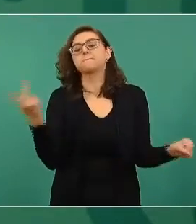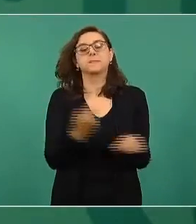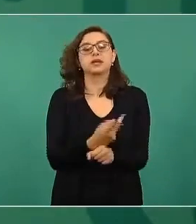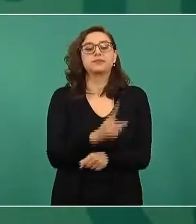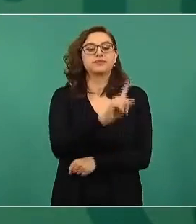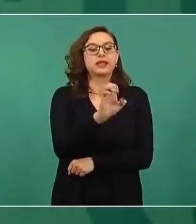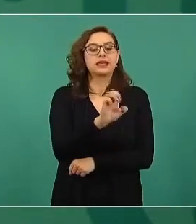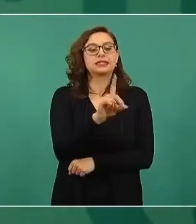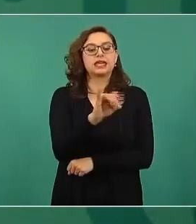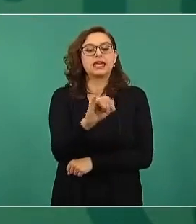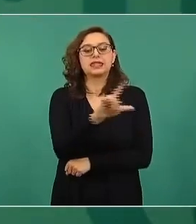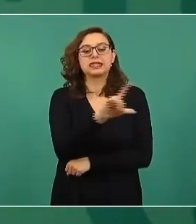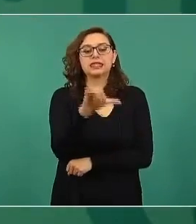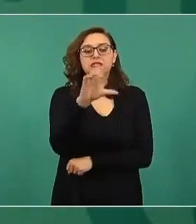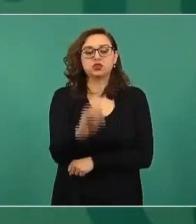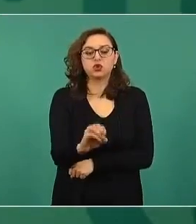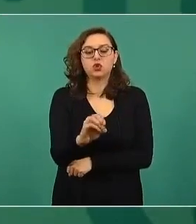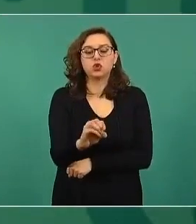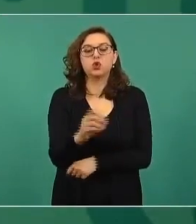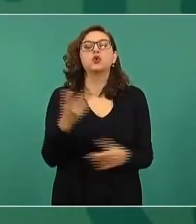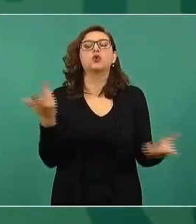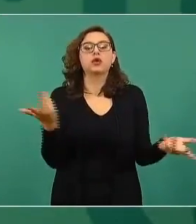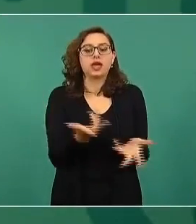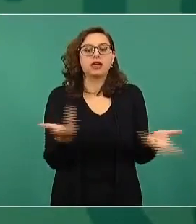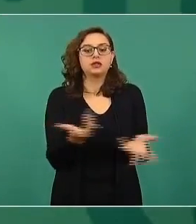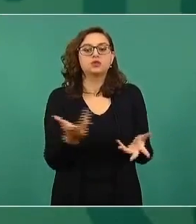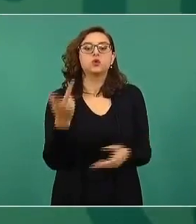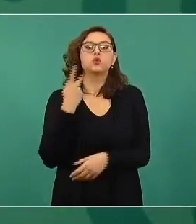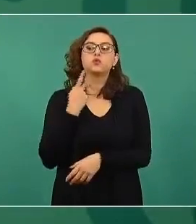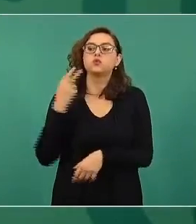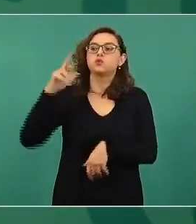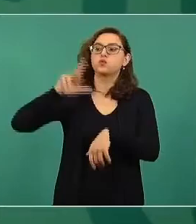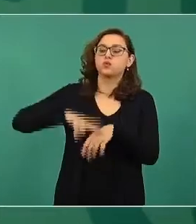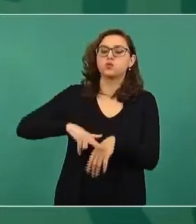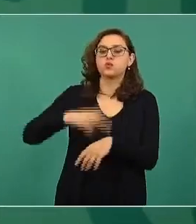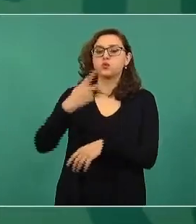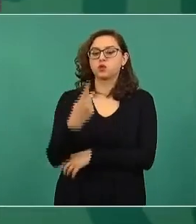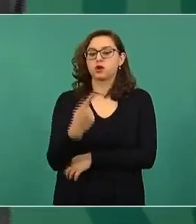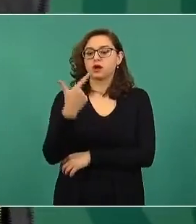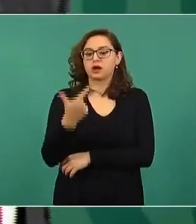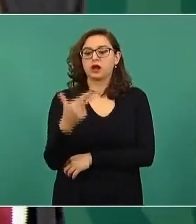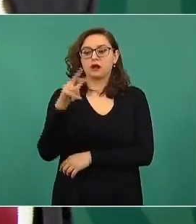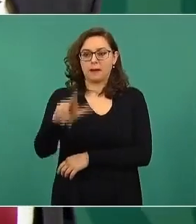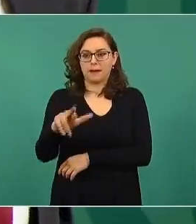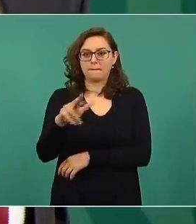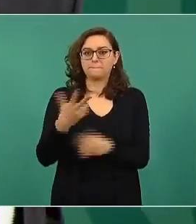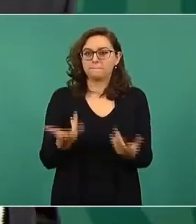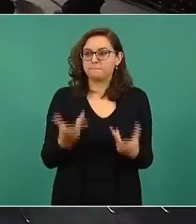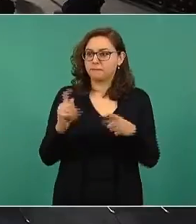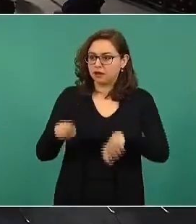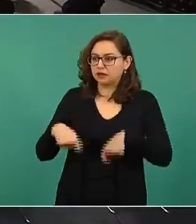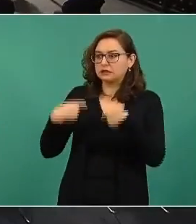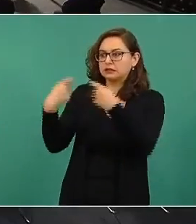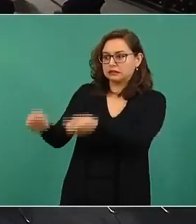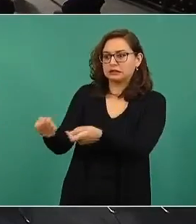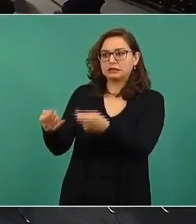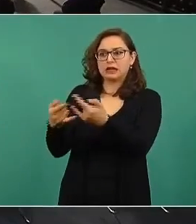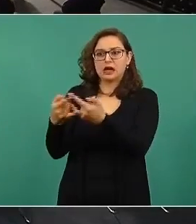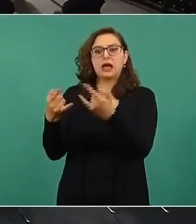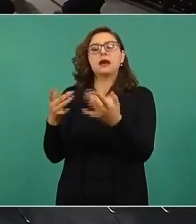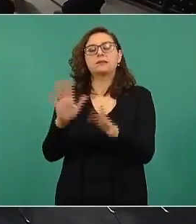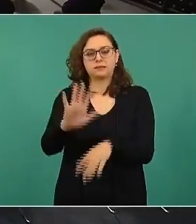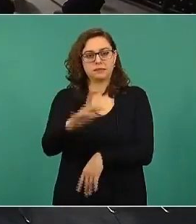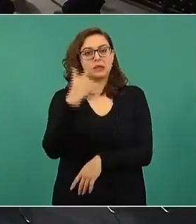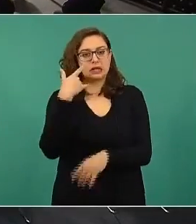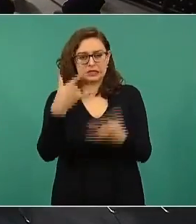Zedillo le entregó la Procuraduría General de la República, esto por los jóvenes, porque el que tiene